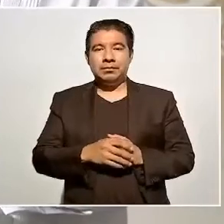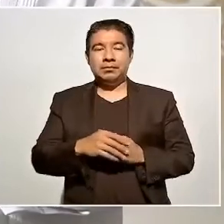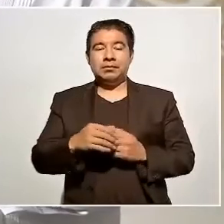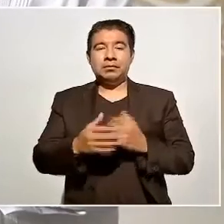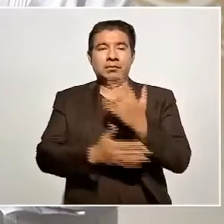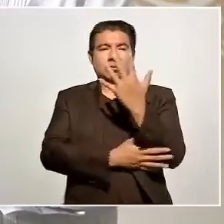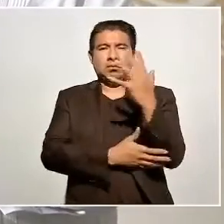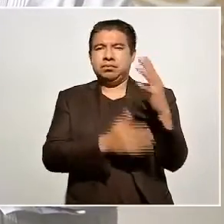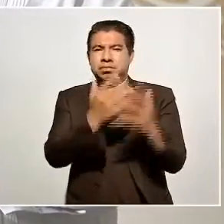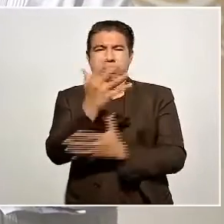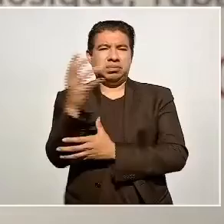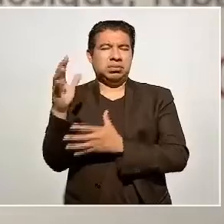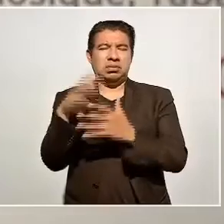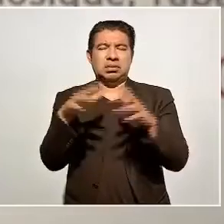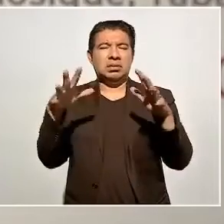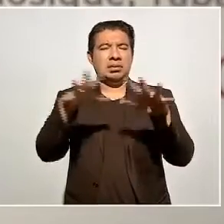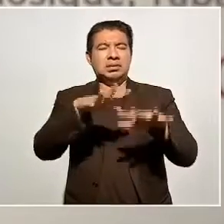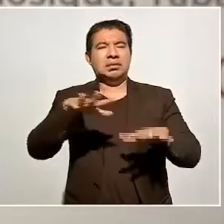que queda,